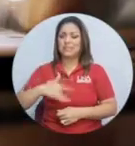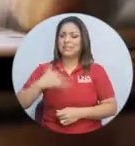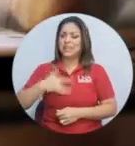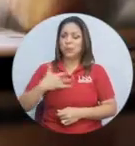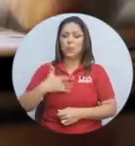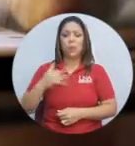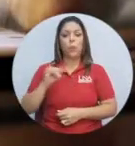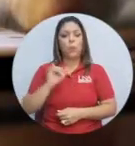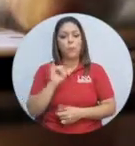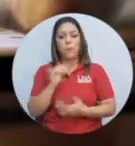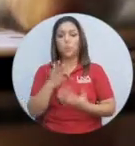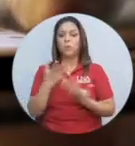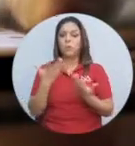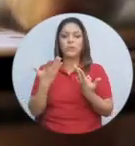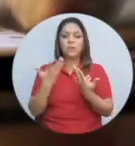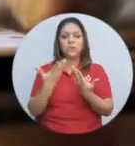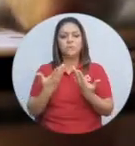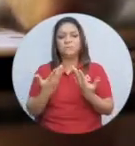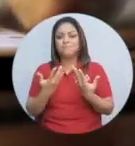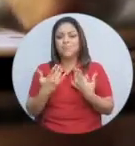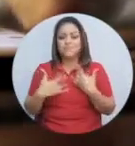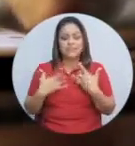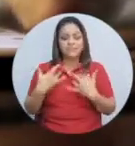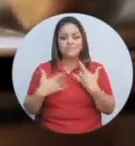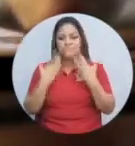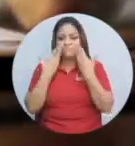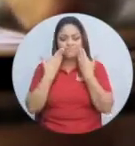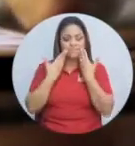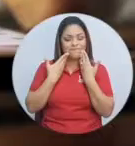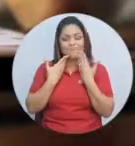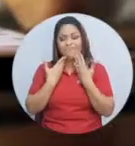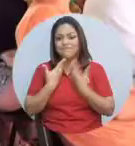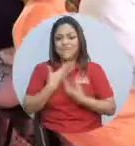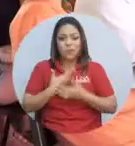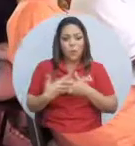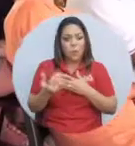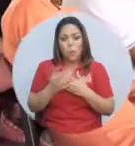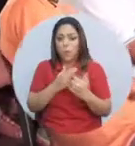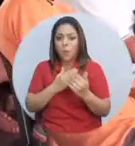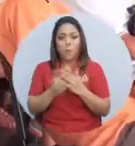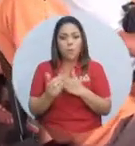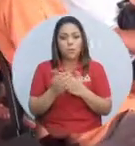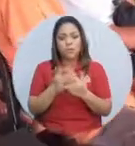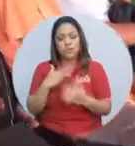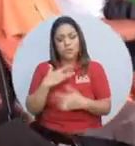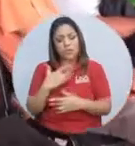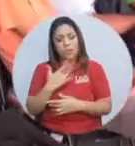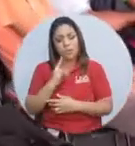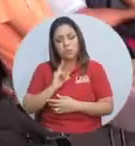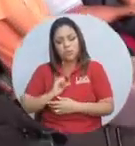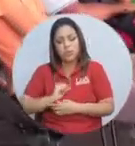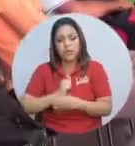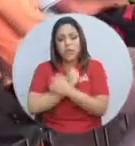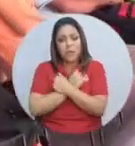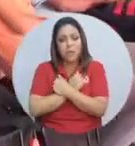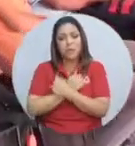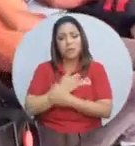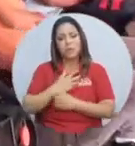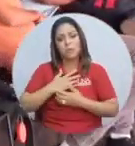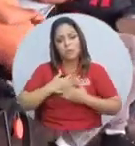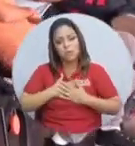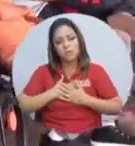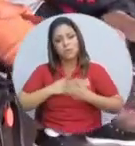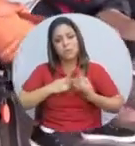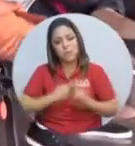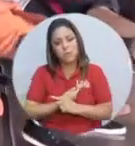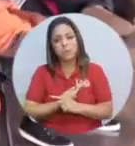está generando en mí todas esas sensaciones que me incomodan, que hacen que mi autoestima se